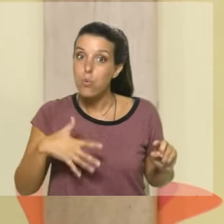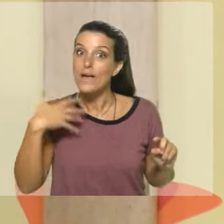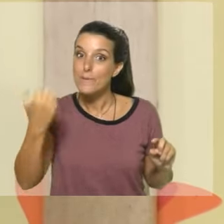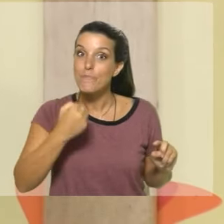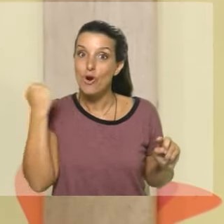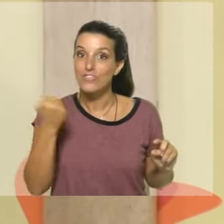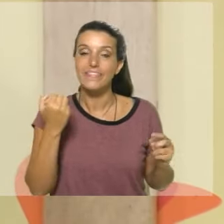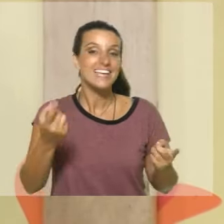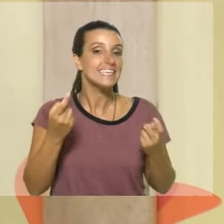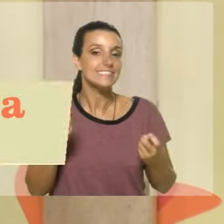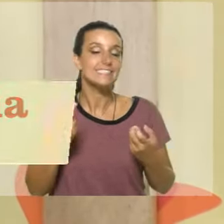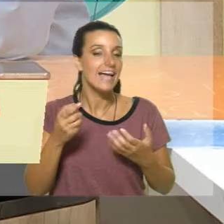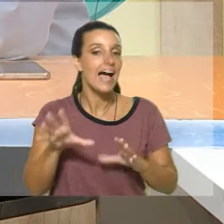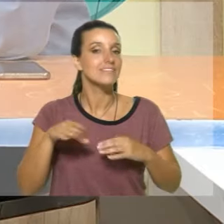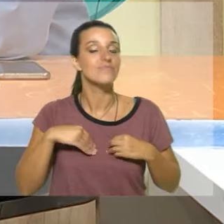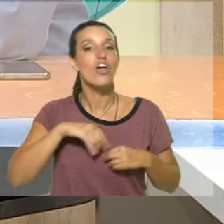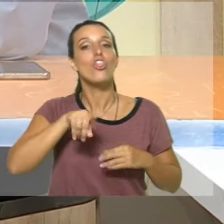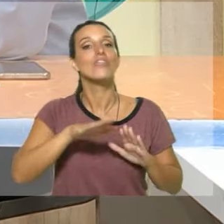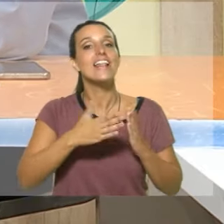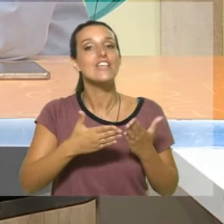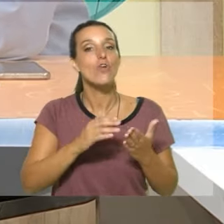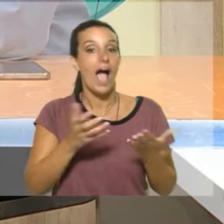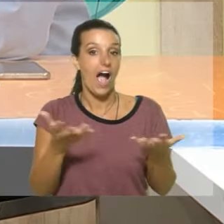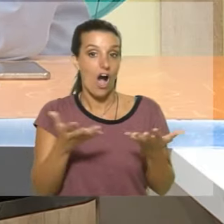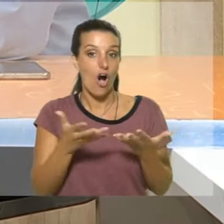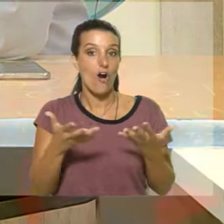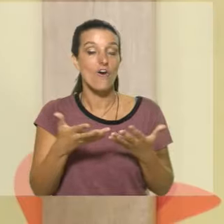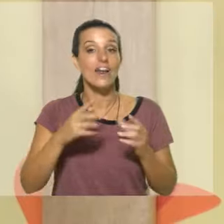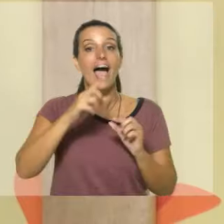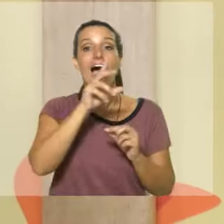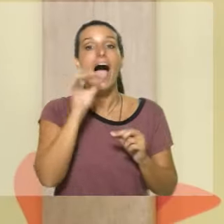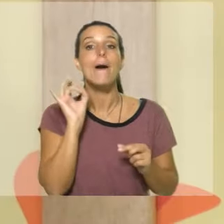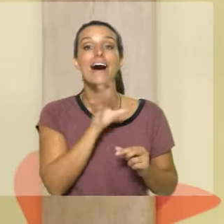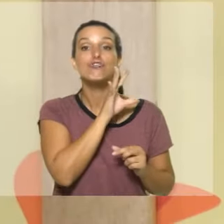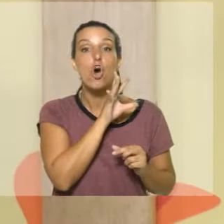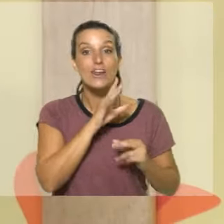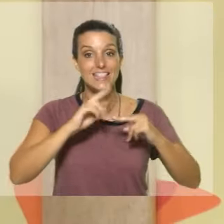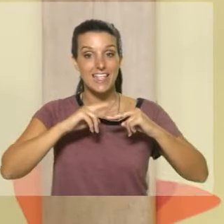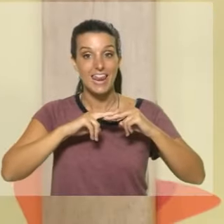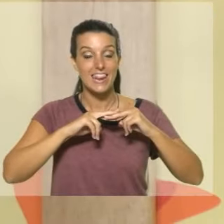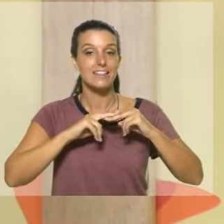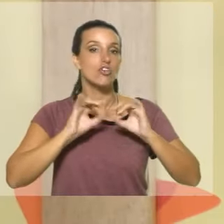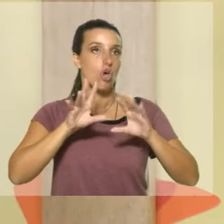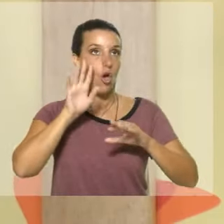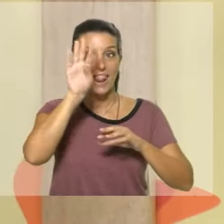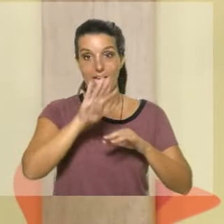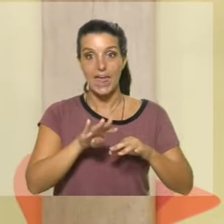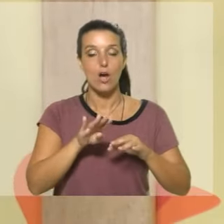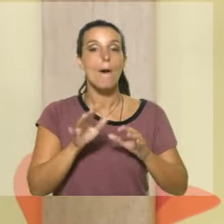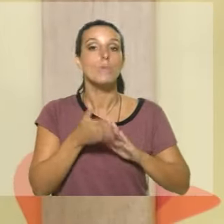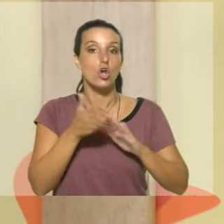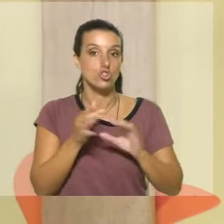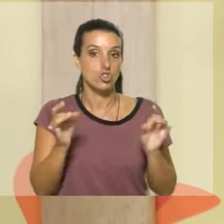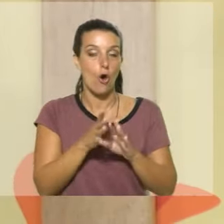y bueno tenemos que querer hacerlo Dónde se encuentra tu libro hoy por hoy está en Amazon está en formato electrónico esperemos que muy pronto muy pronto va a